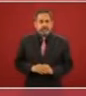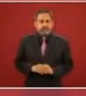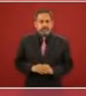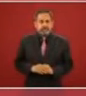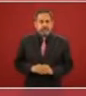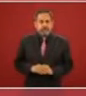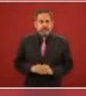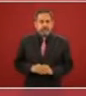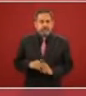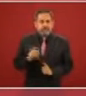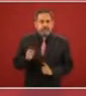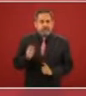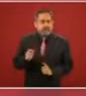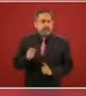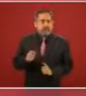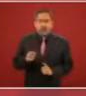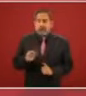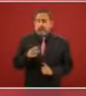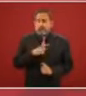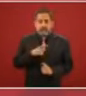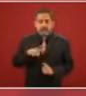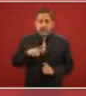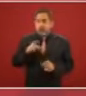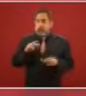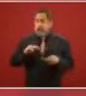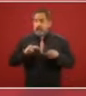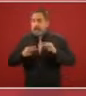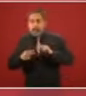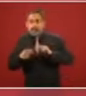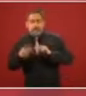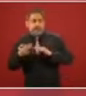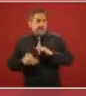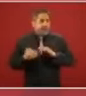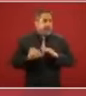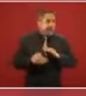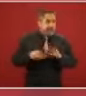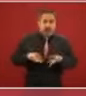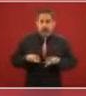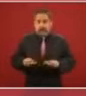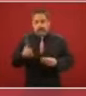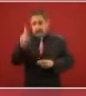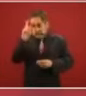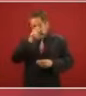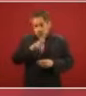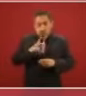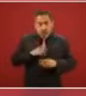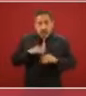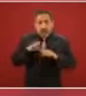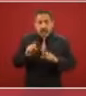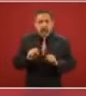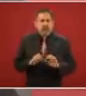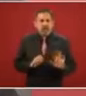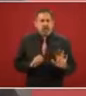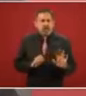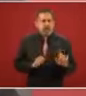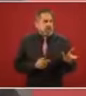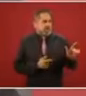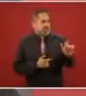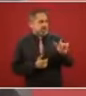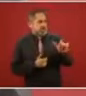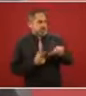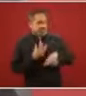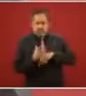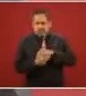no tenemos déficit, es decir, no estamos gastando más de lo que ingresa a la hacienda pública,